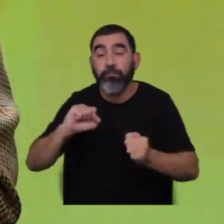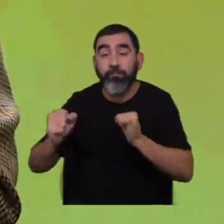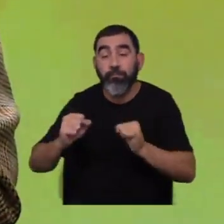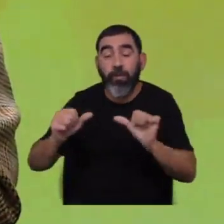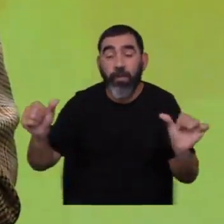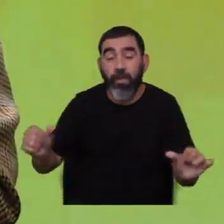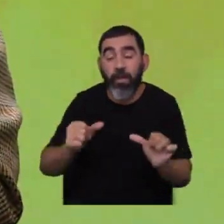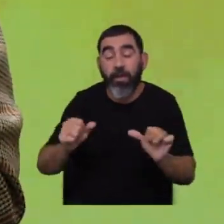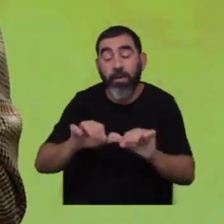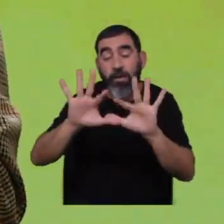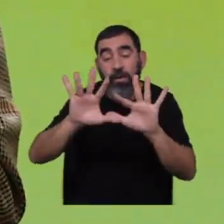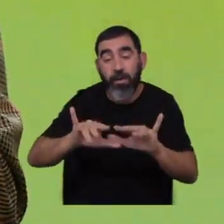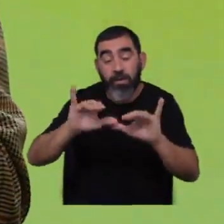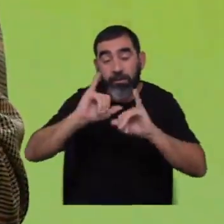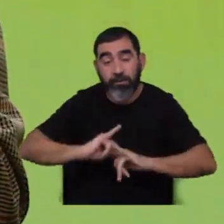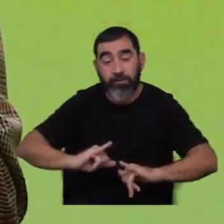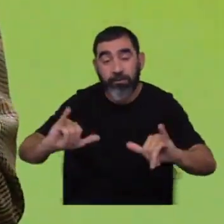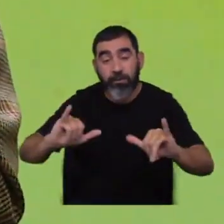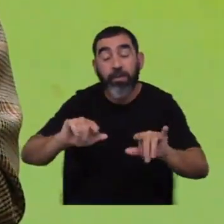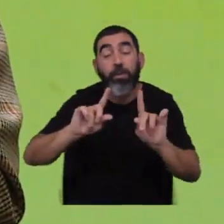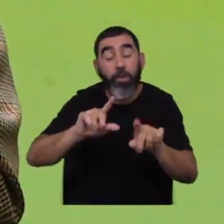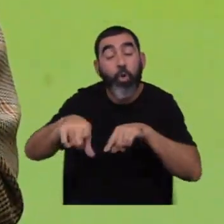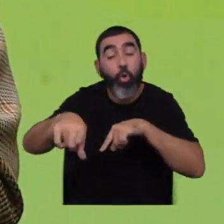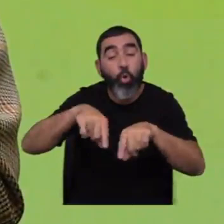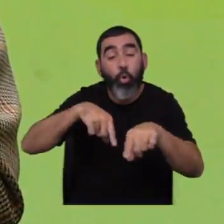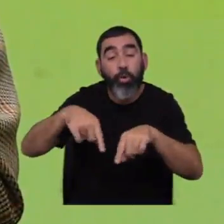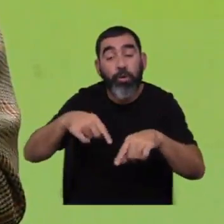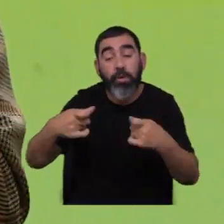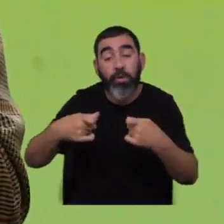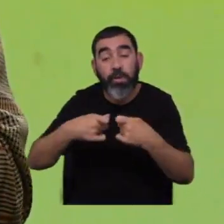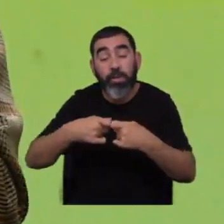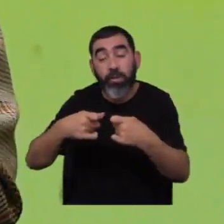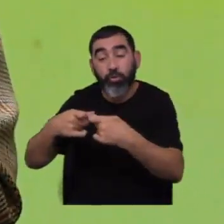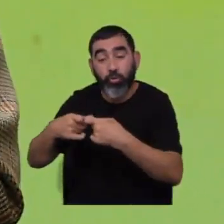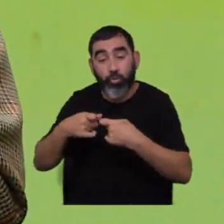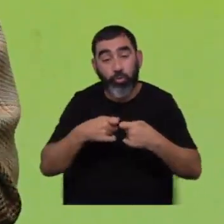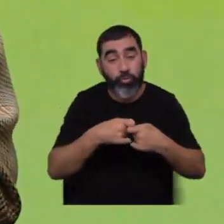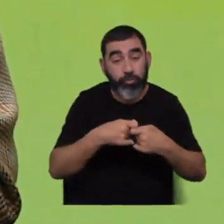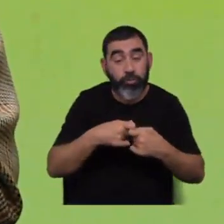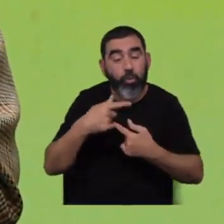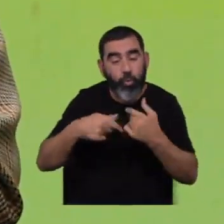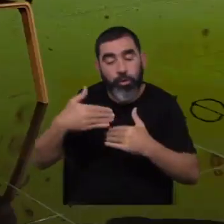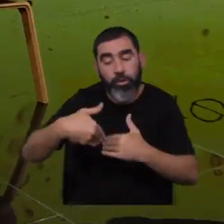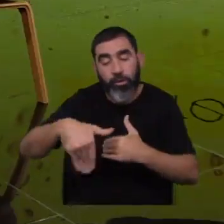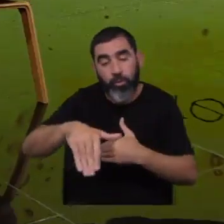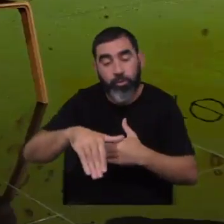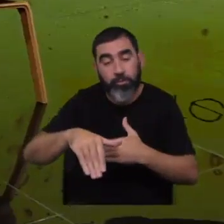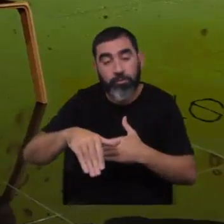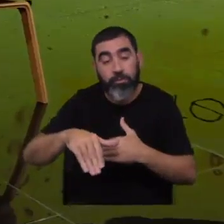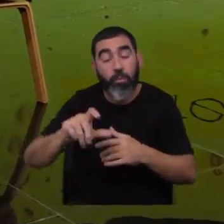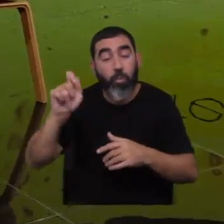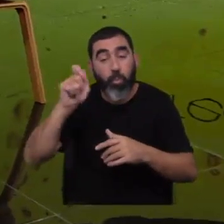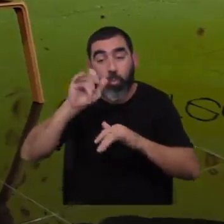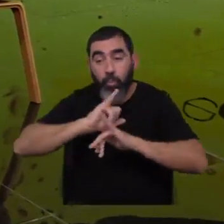realizar esta instancia y que esta coordinación que iniciamos entre las sociedades siga para adelante. Una vez que sea pública, la